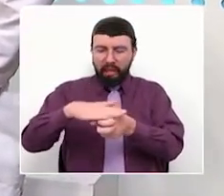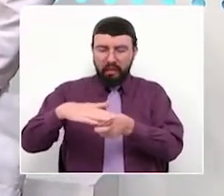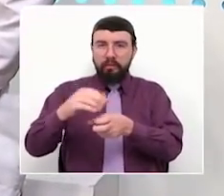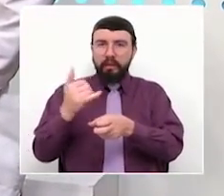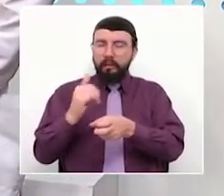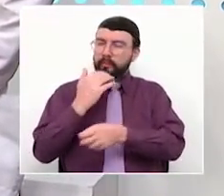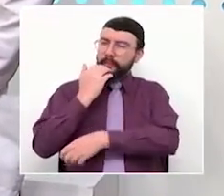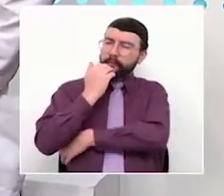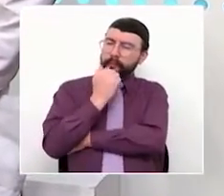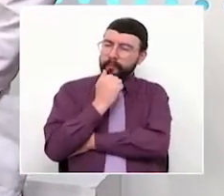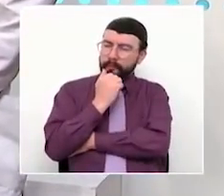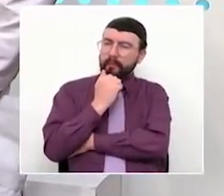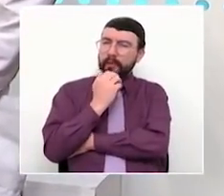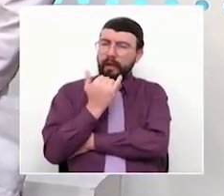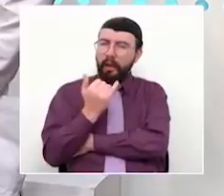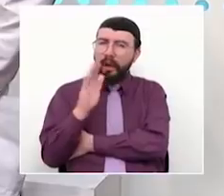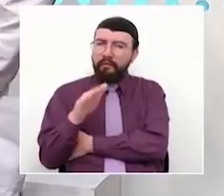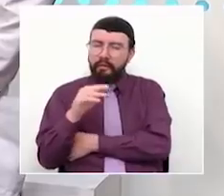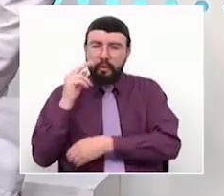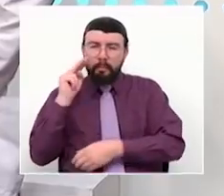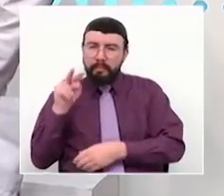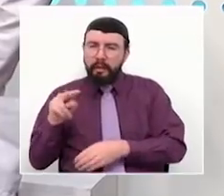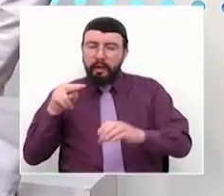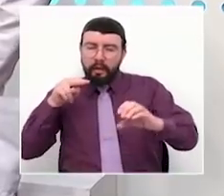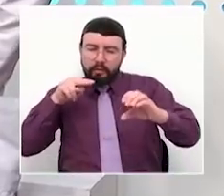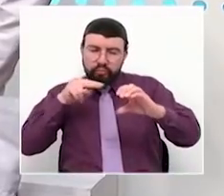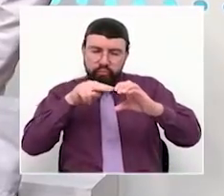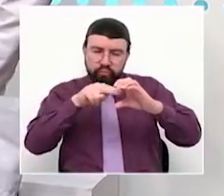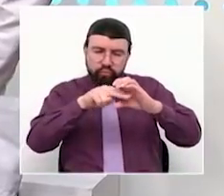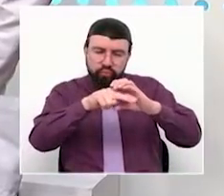resonancias magnéticas, a ver todas estas pacientes